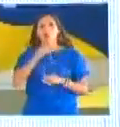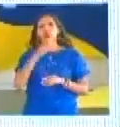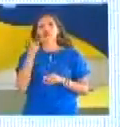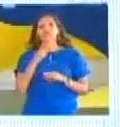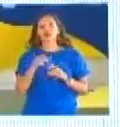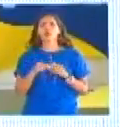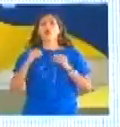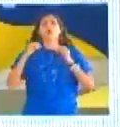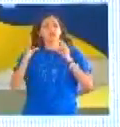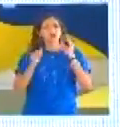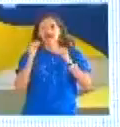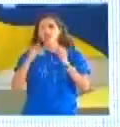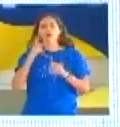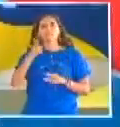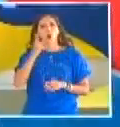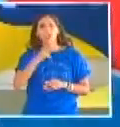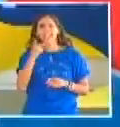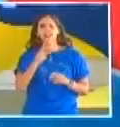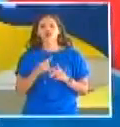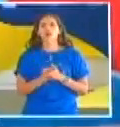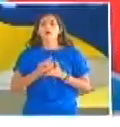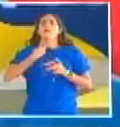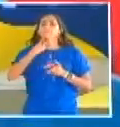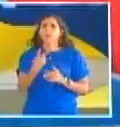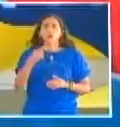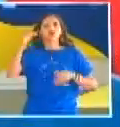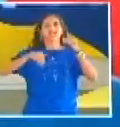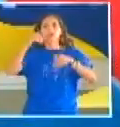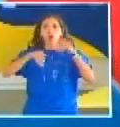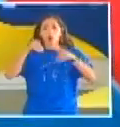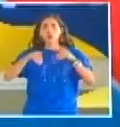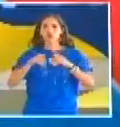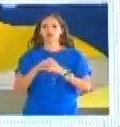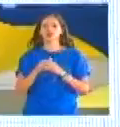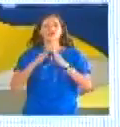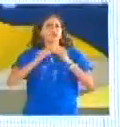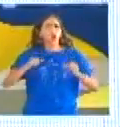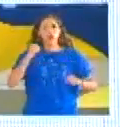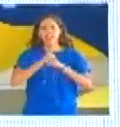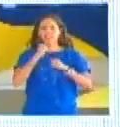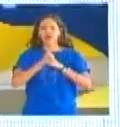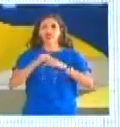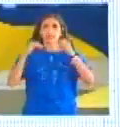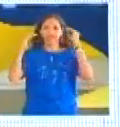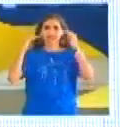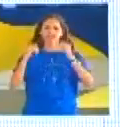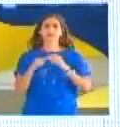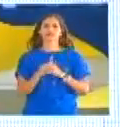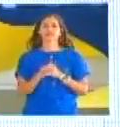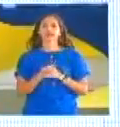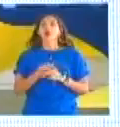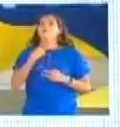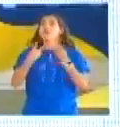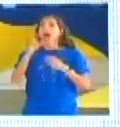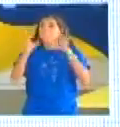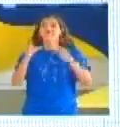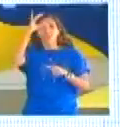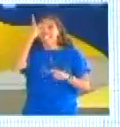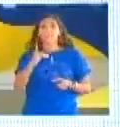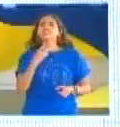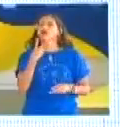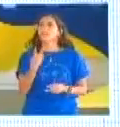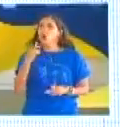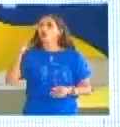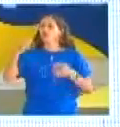donde tengan voz y voto todos los trabajadores del país, donde tengan voz y voto las personas con